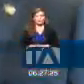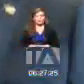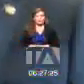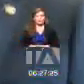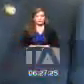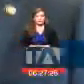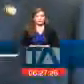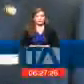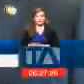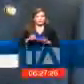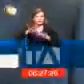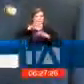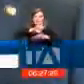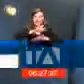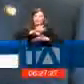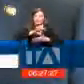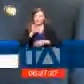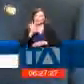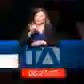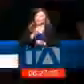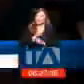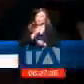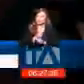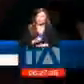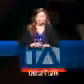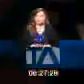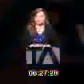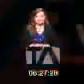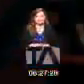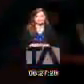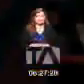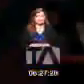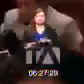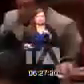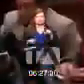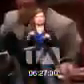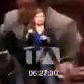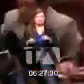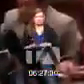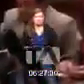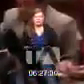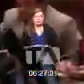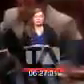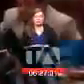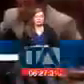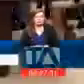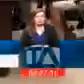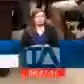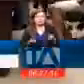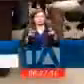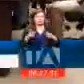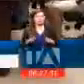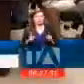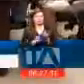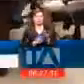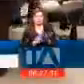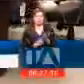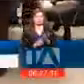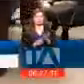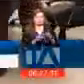necesario que la Asamblea intervenga, que fiscalización haga su trabajo, obviamente. Incluso hay quienes sostienen que tras esto se debe retomar el debate